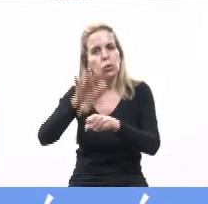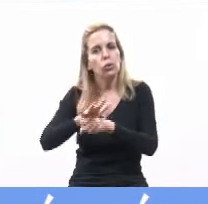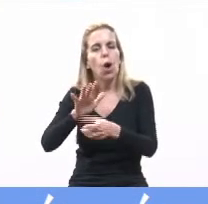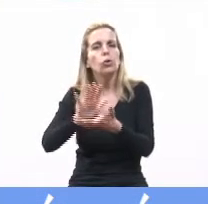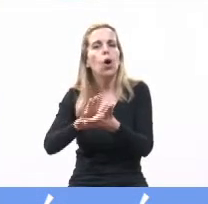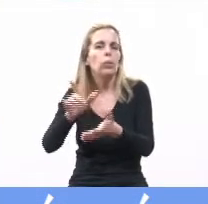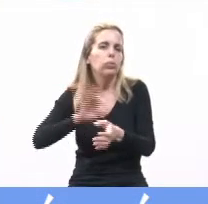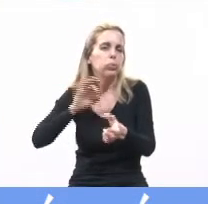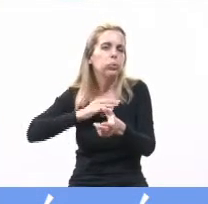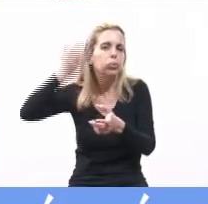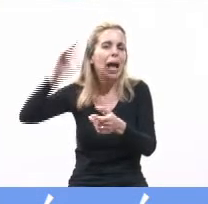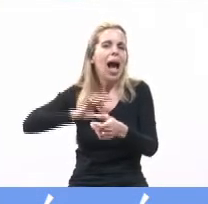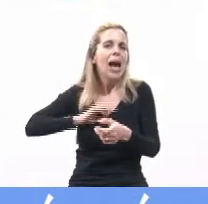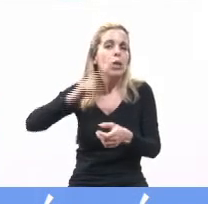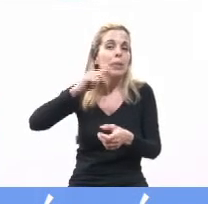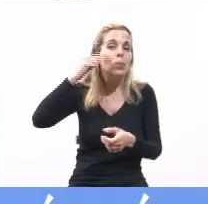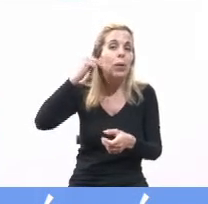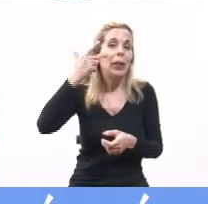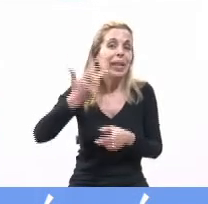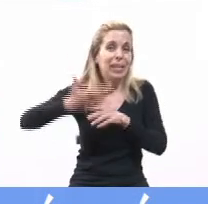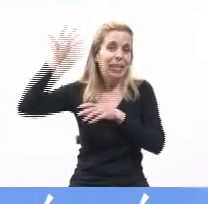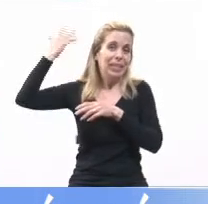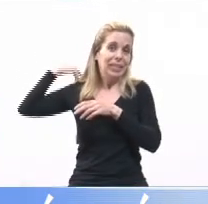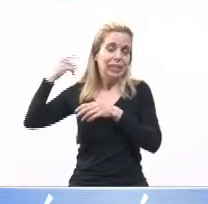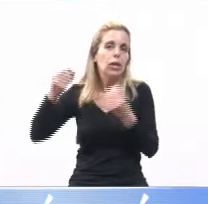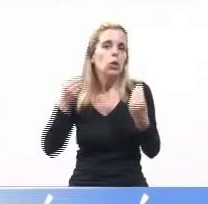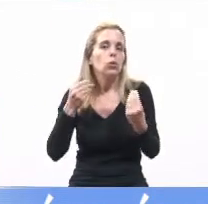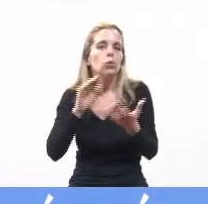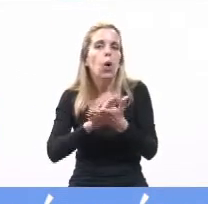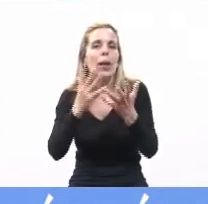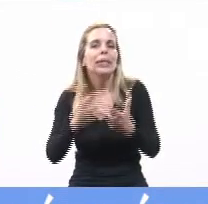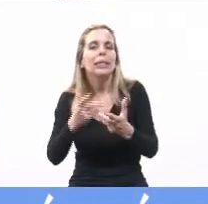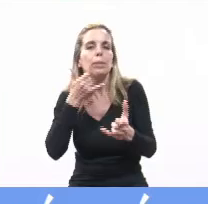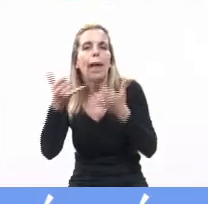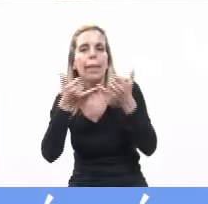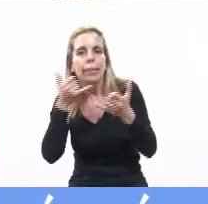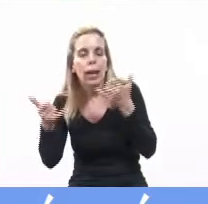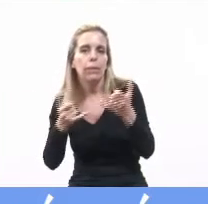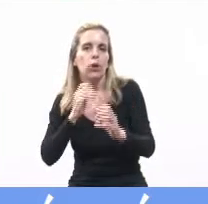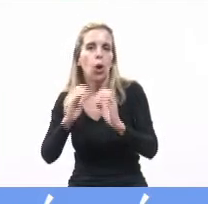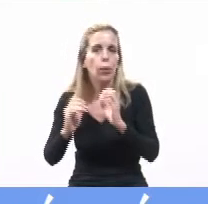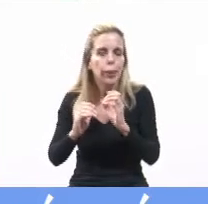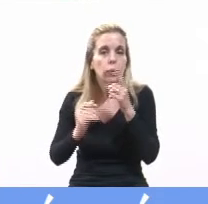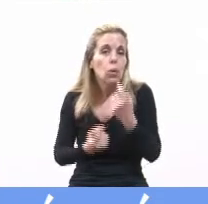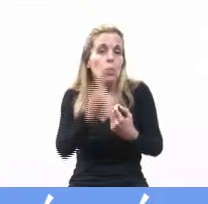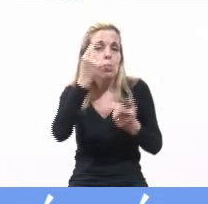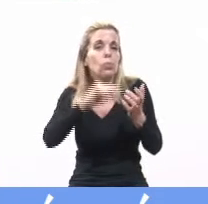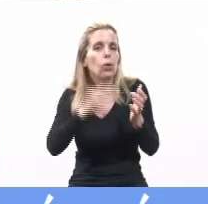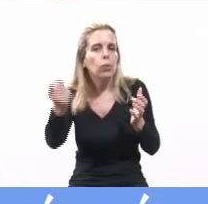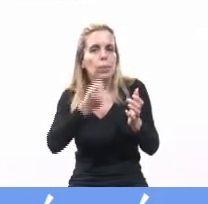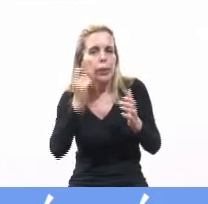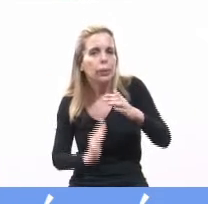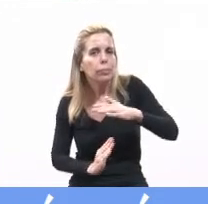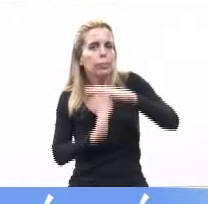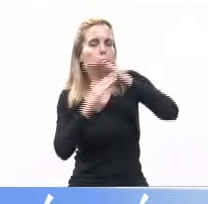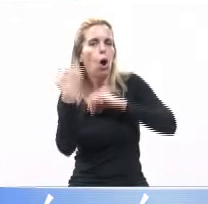ya hace tantos años, en el 93, del sistema telefónico, una de las obligaciones prioritarias que habían